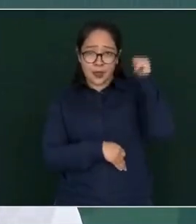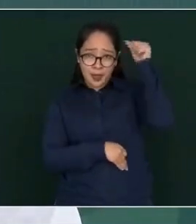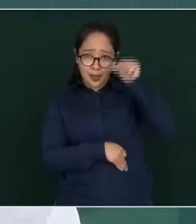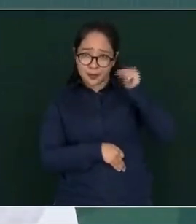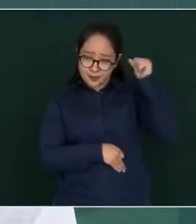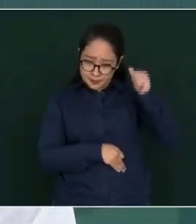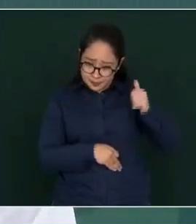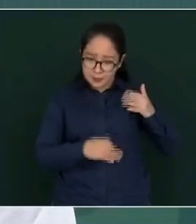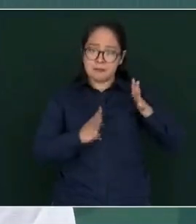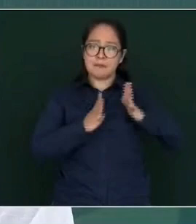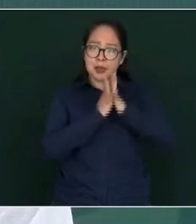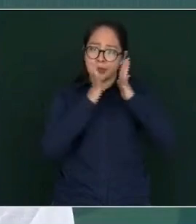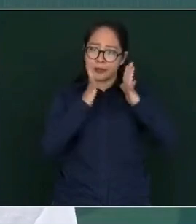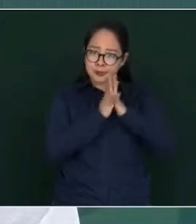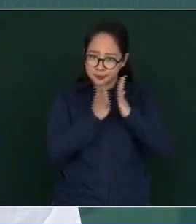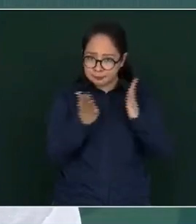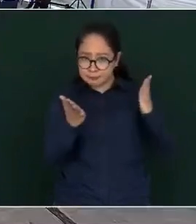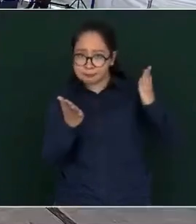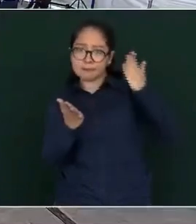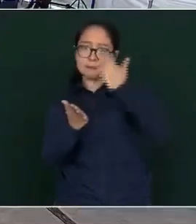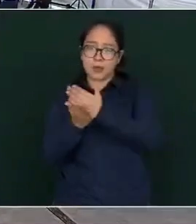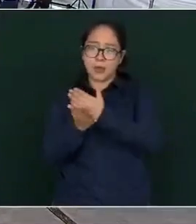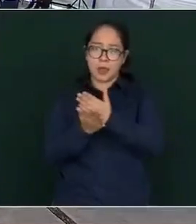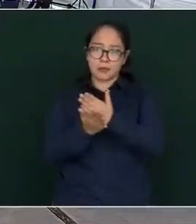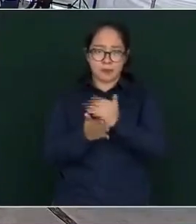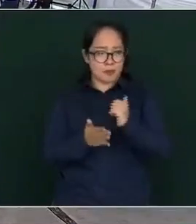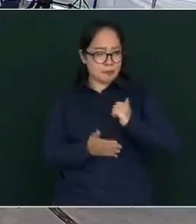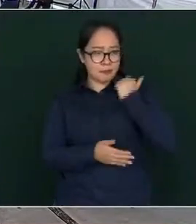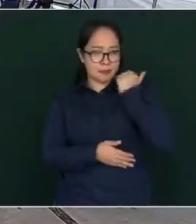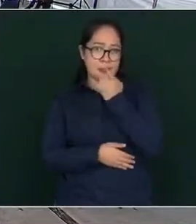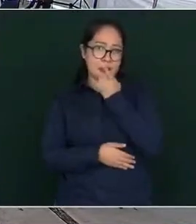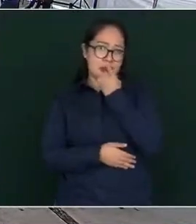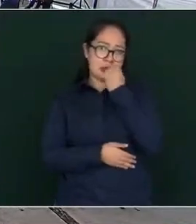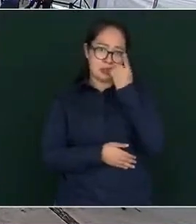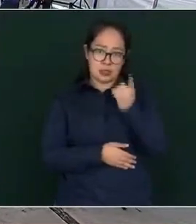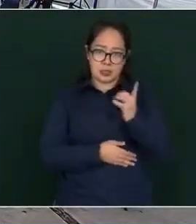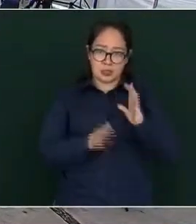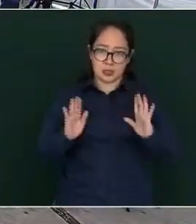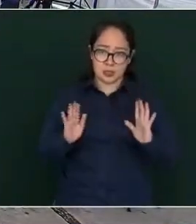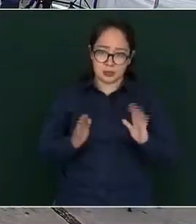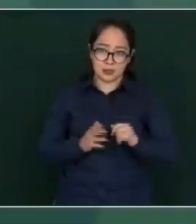abril. Vamos a aprovechar a decirlo hoy, porque quién sabe si